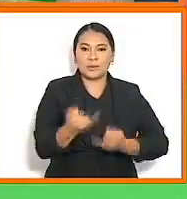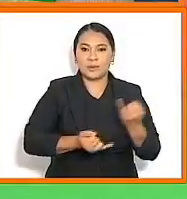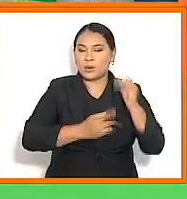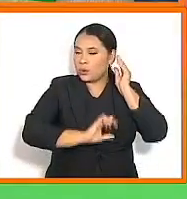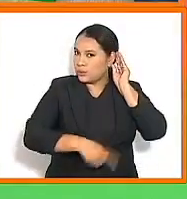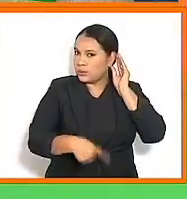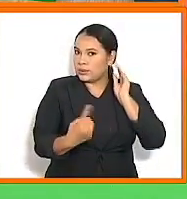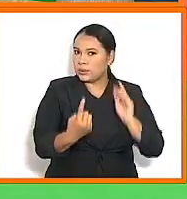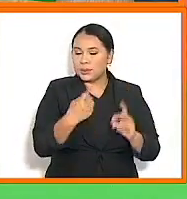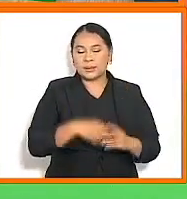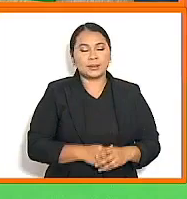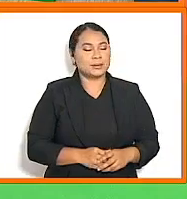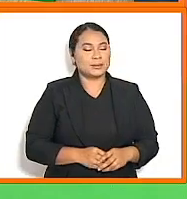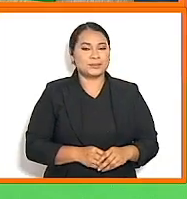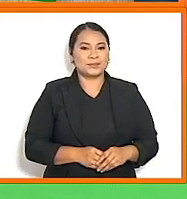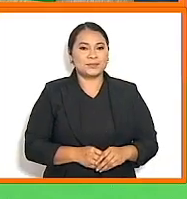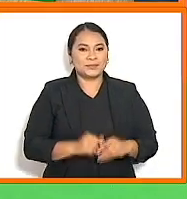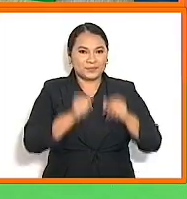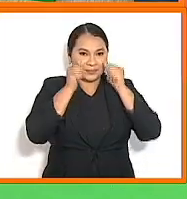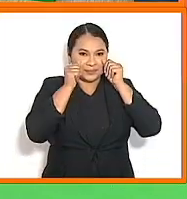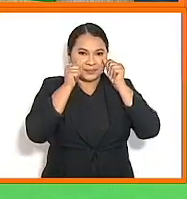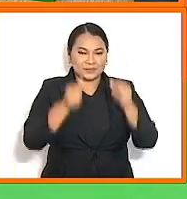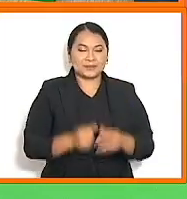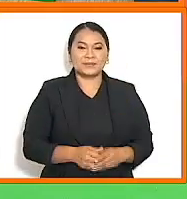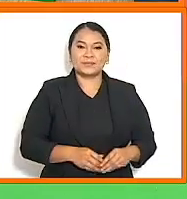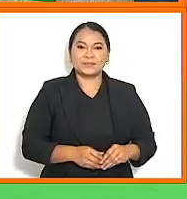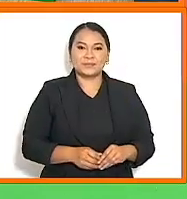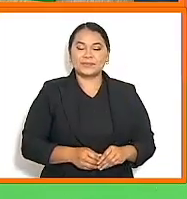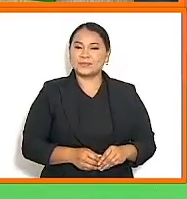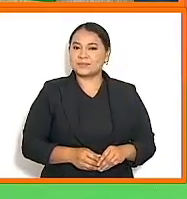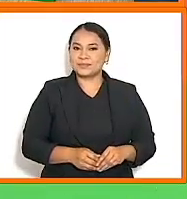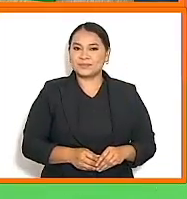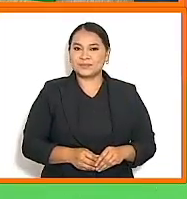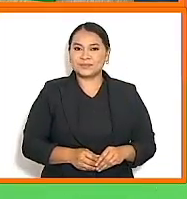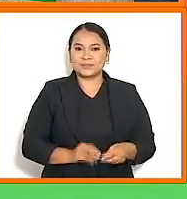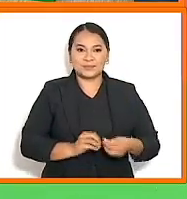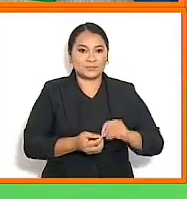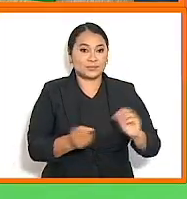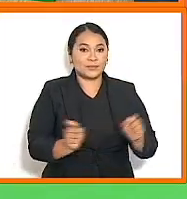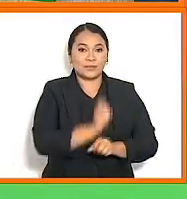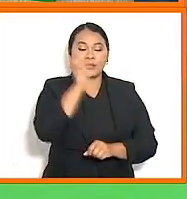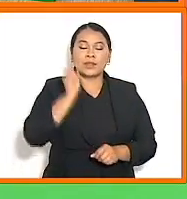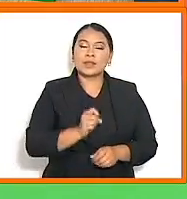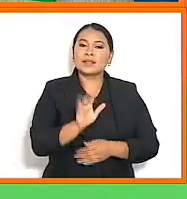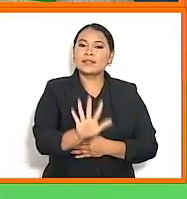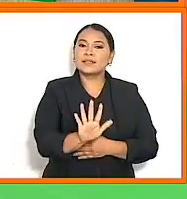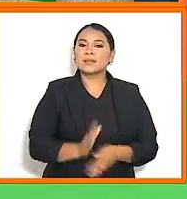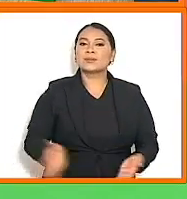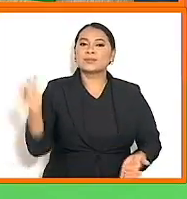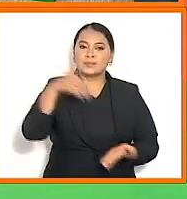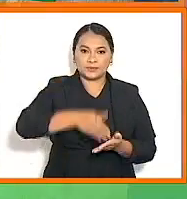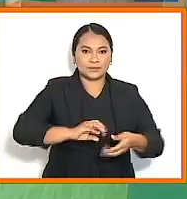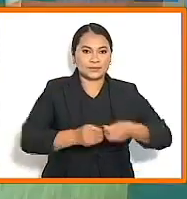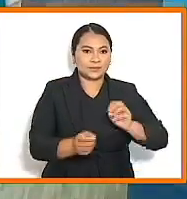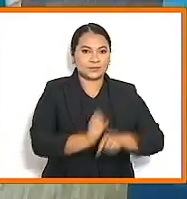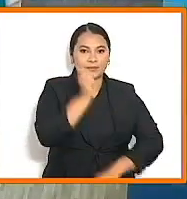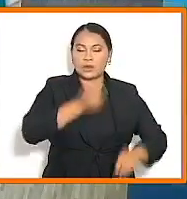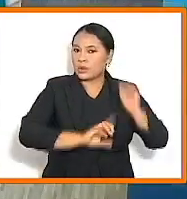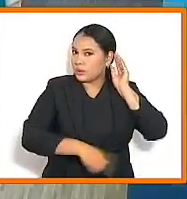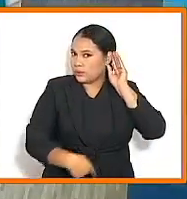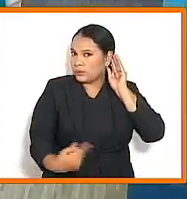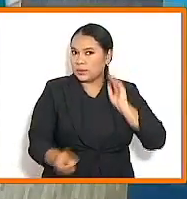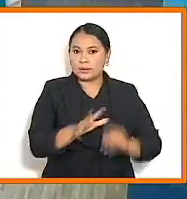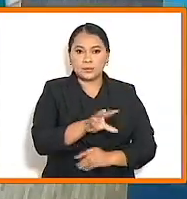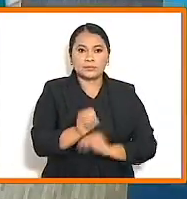1. Y esta es, atento y suerte, jugador, el 5. Los números ganadores en diaria es el 50 con su símbolo